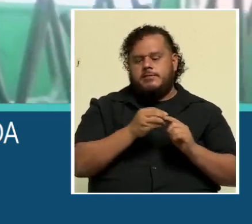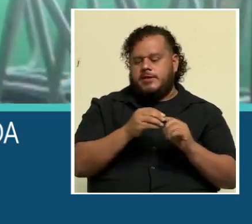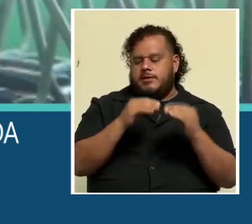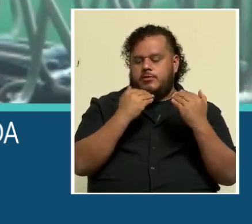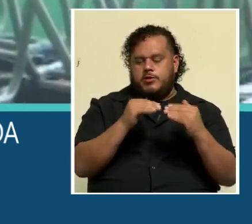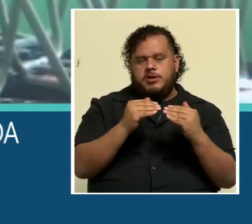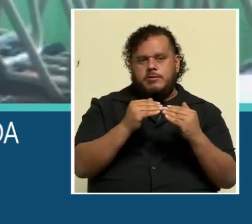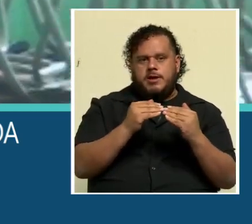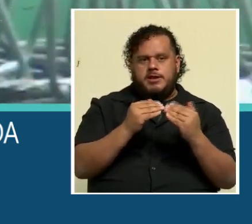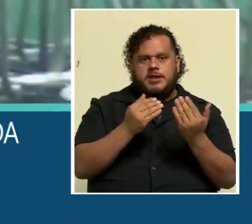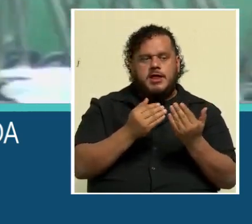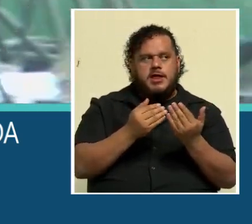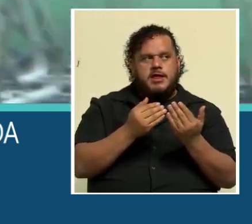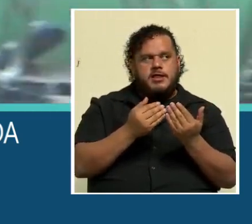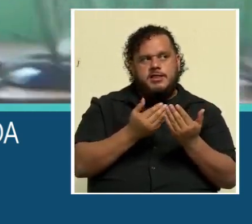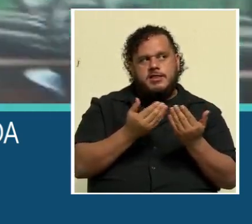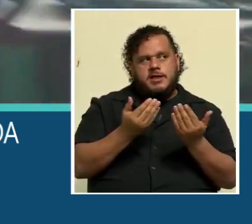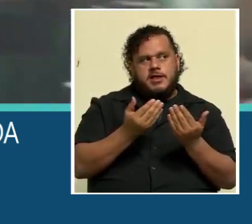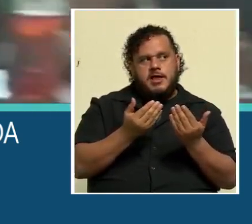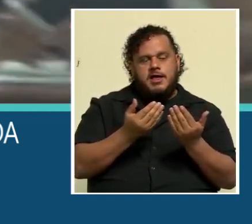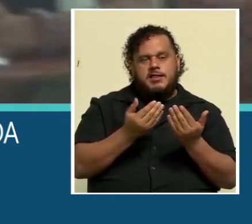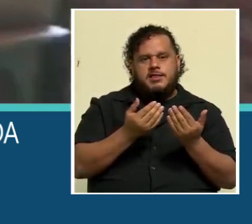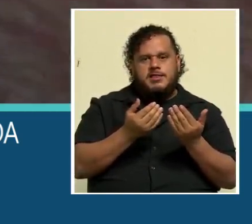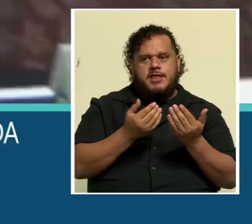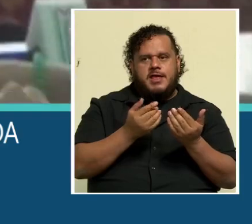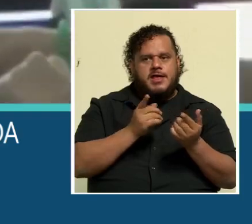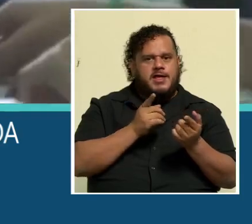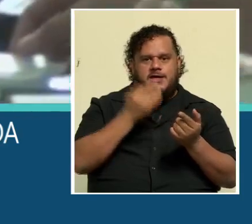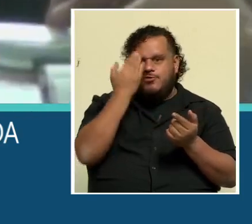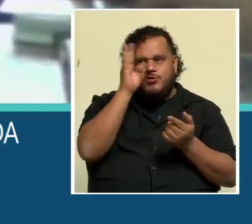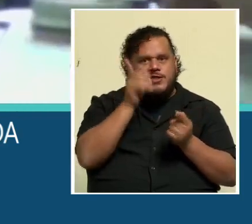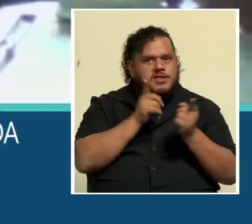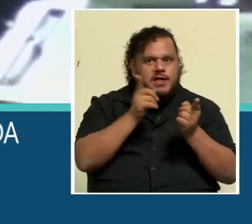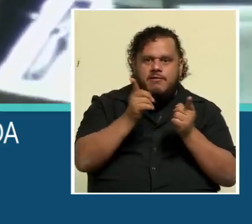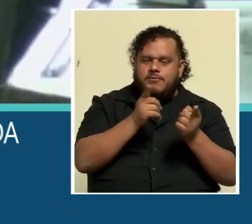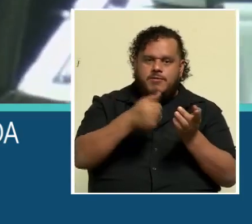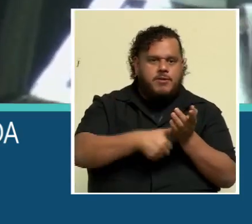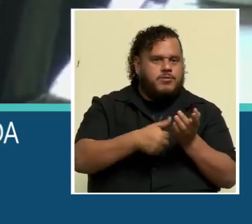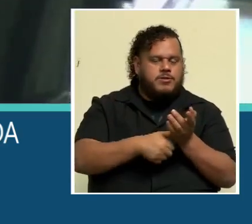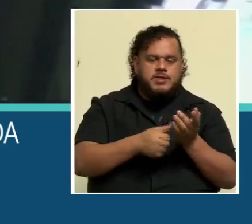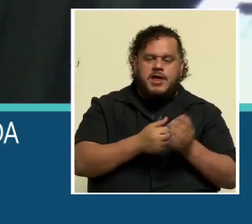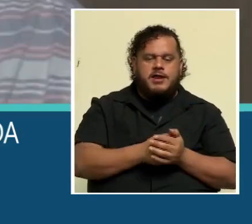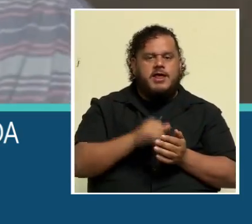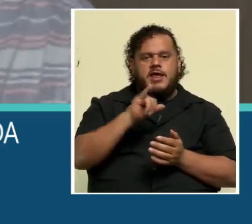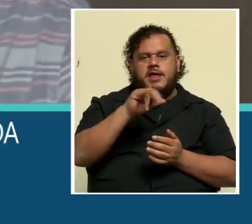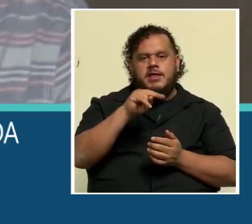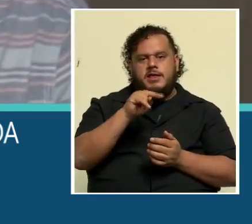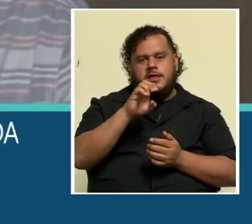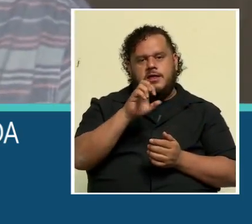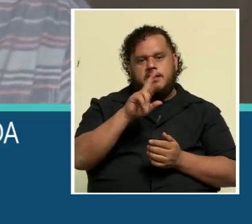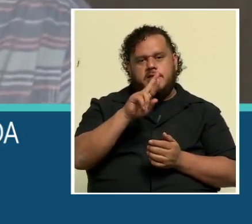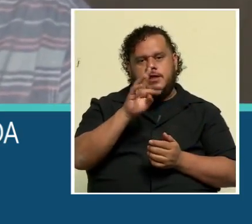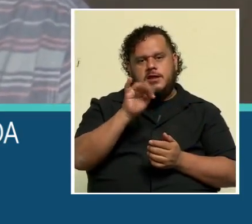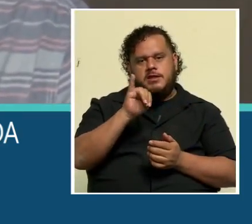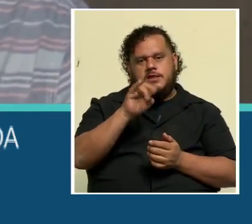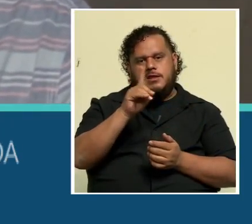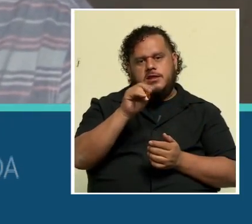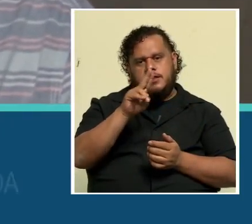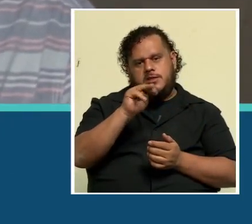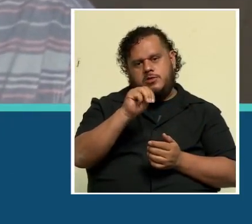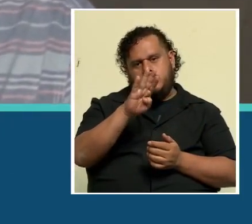niveles, por un lado los niveles de indecisión que hay, la incertidumbre en las personas, la campaña que no está